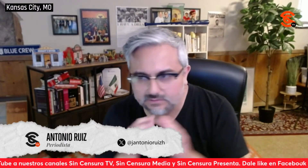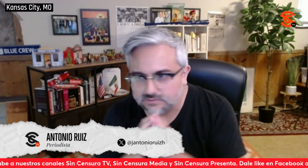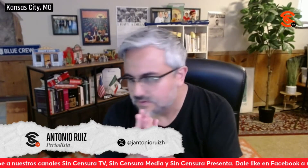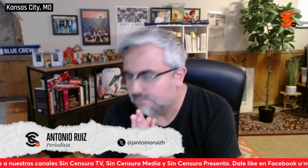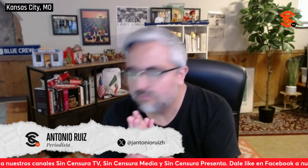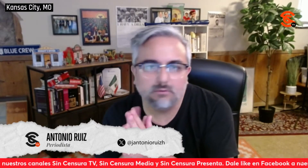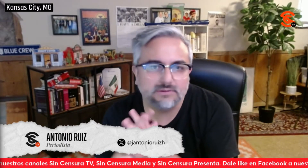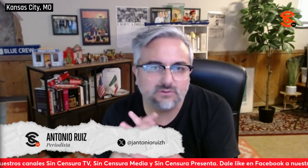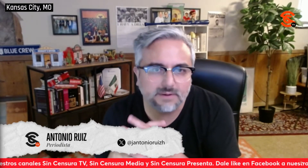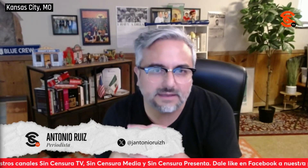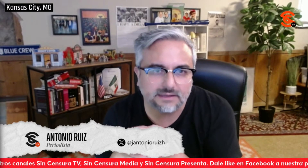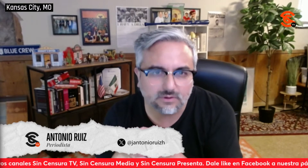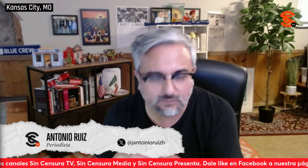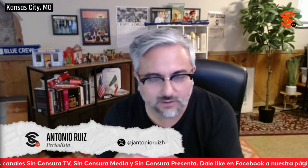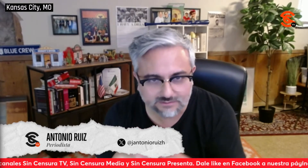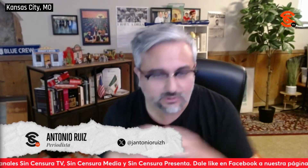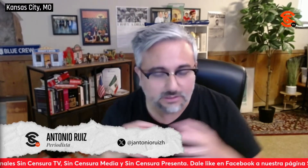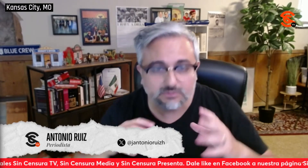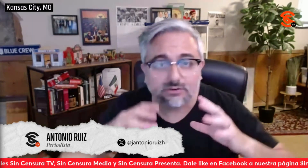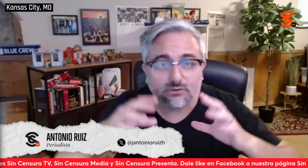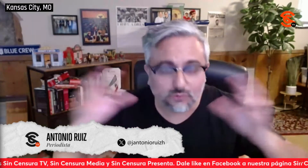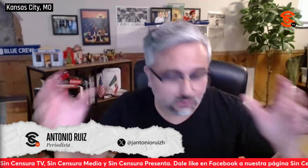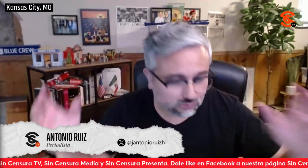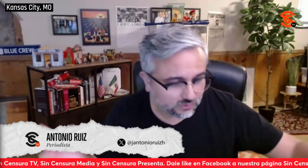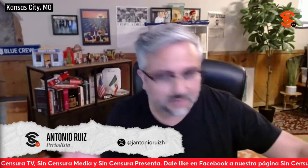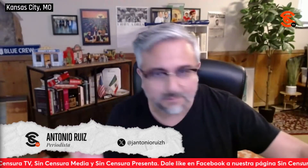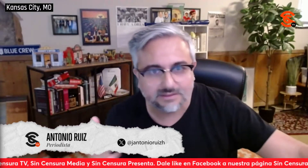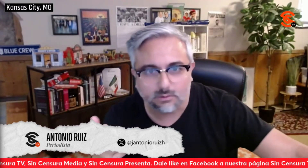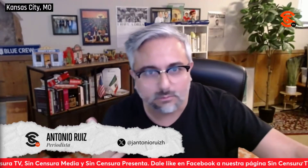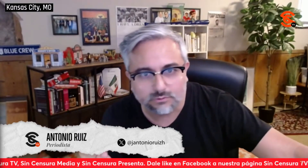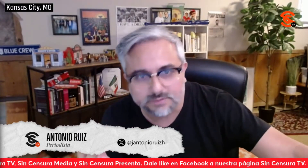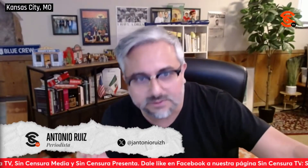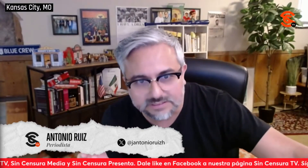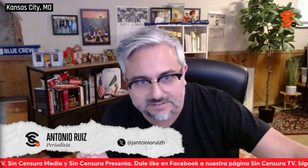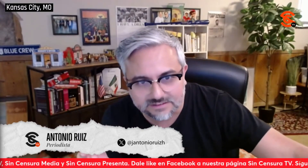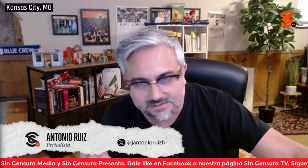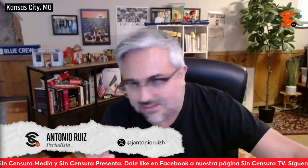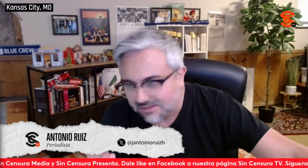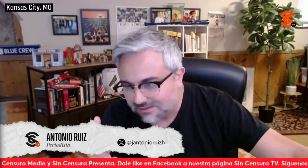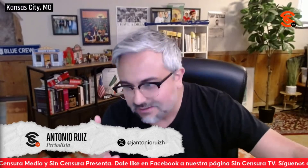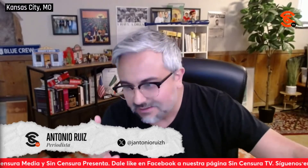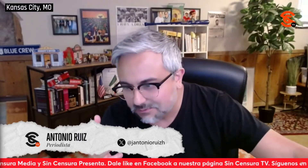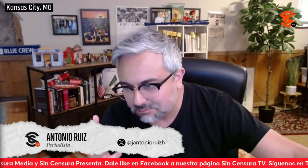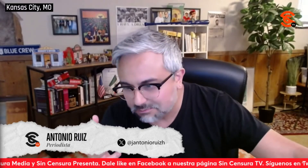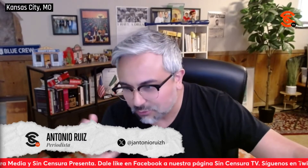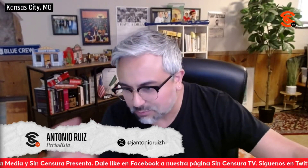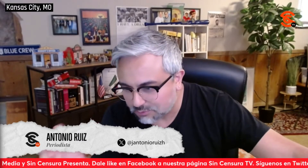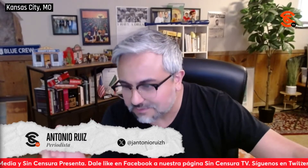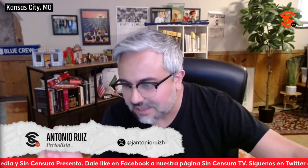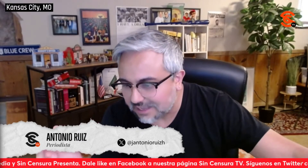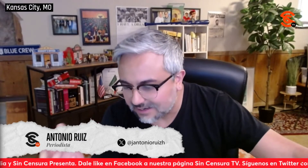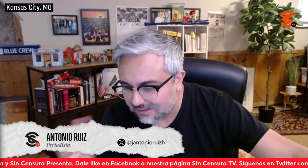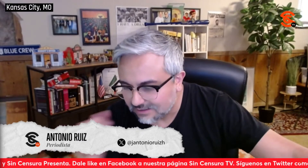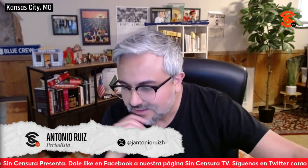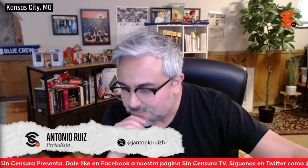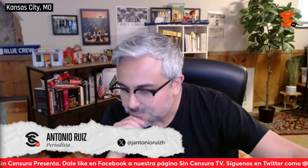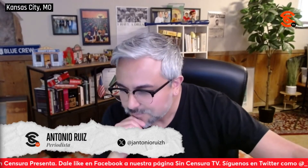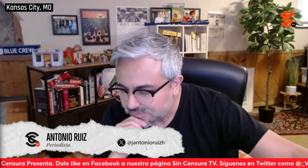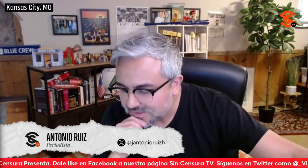parece que este es un buen momento para que lo reflexionemos, incluso filosóficamente, como dos periodistas de